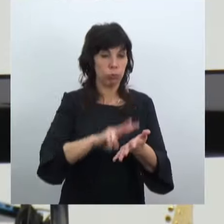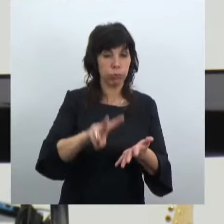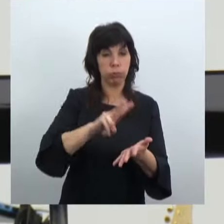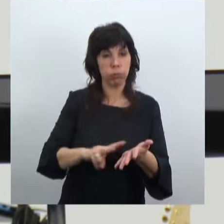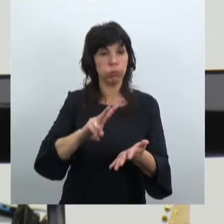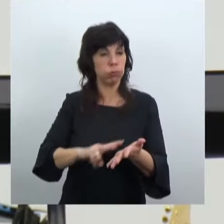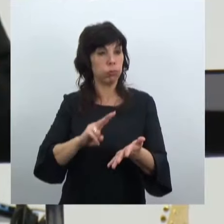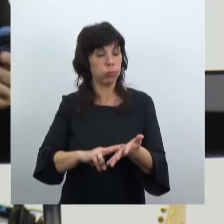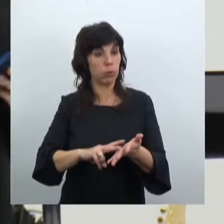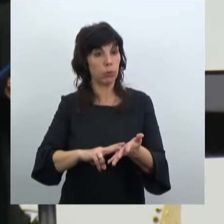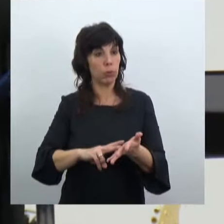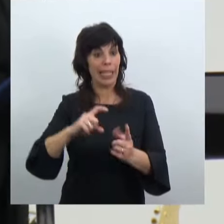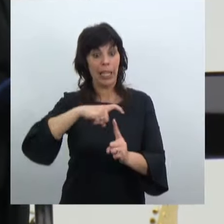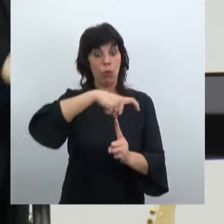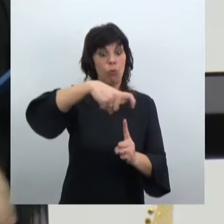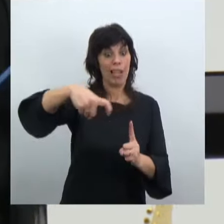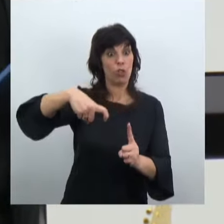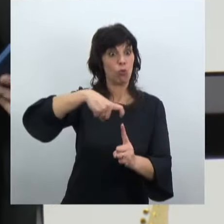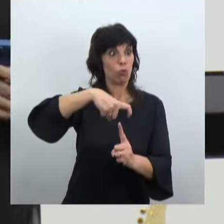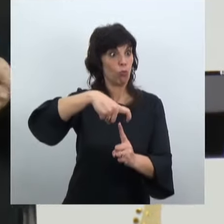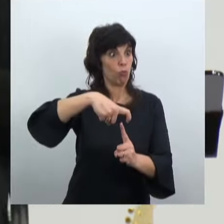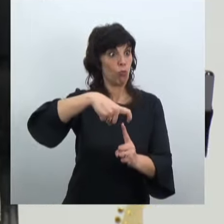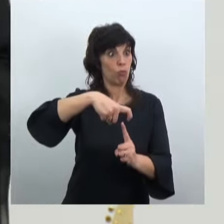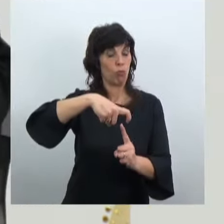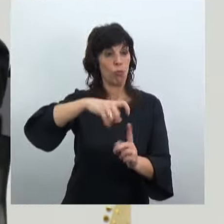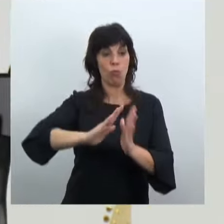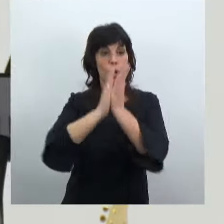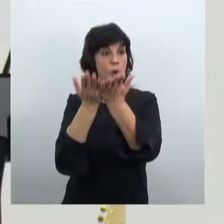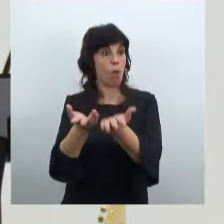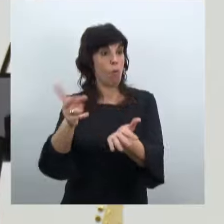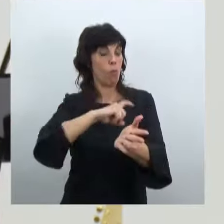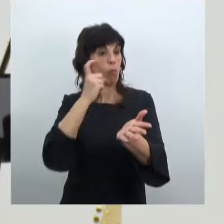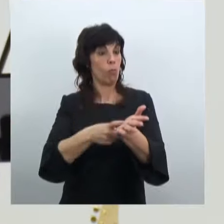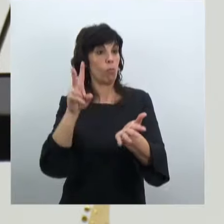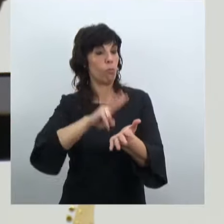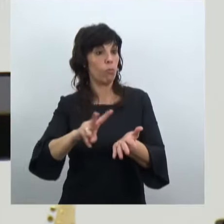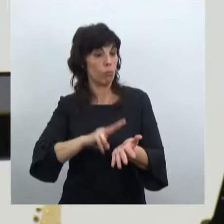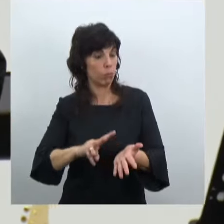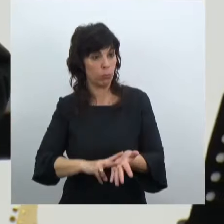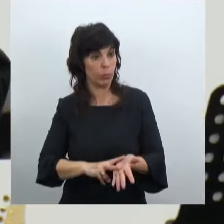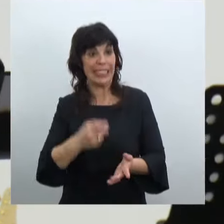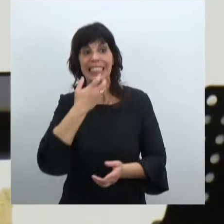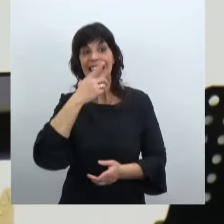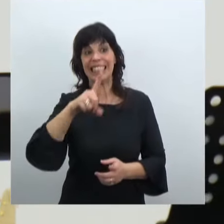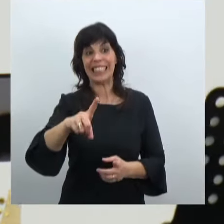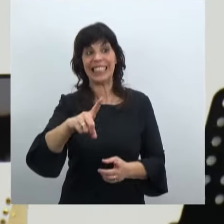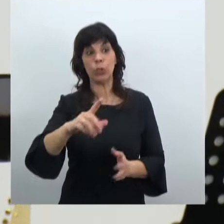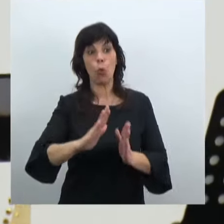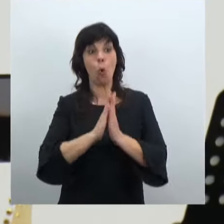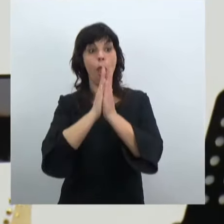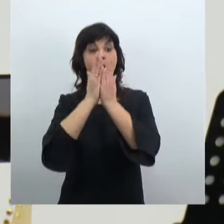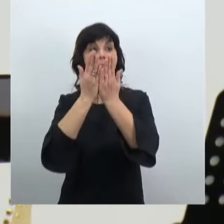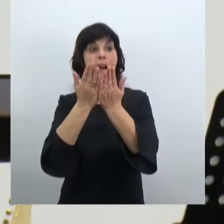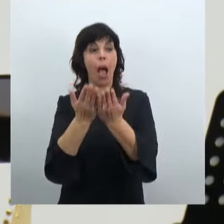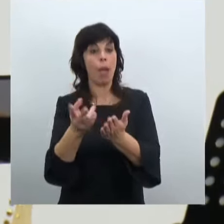3 capítulos, al año has leído la Biblia completa. Si tú lees la Biblia en un año, leyendo todos los